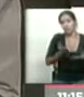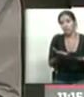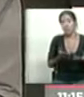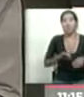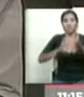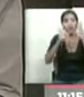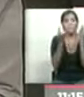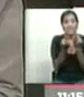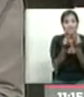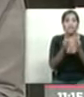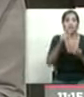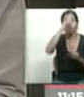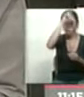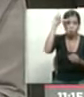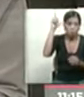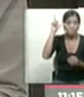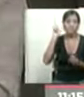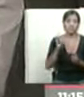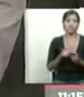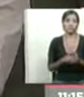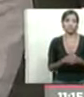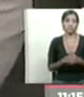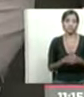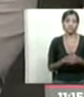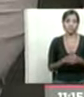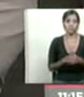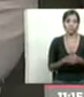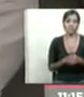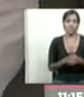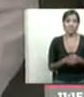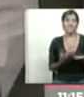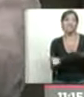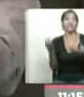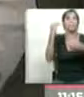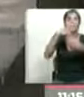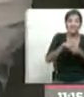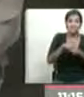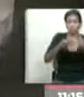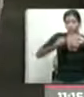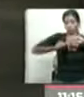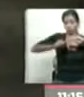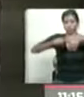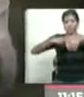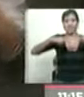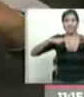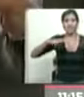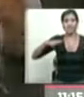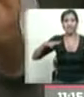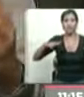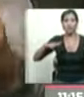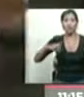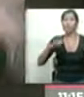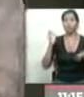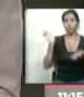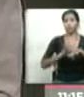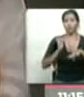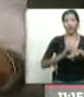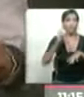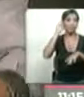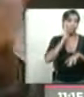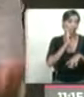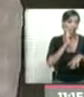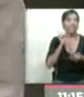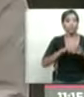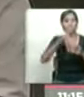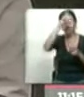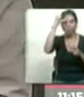López Mendoza, ¿verdad? Que además en sus genes fueron tocados por Simón Bolívar y por eso Leopoldo